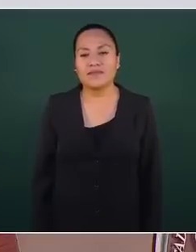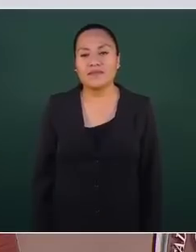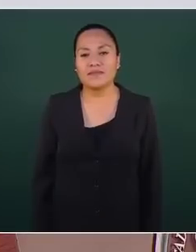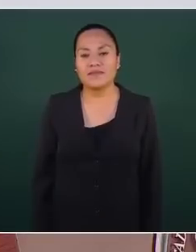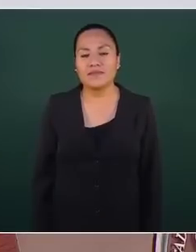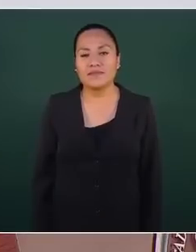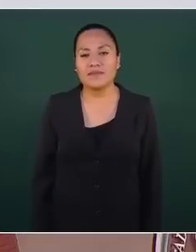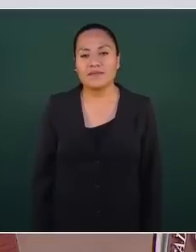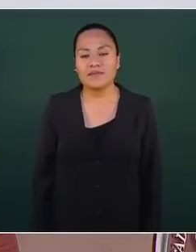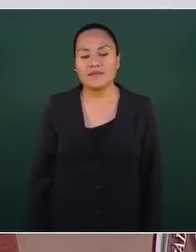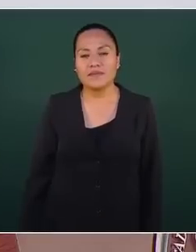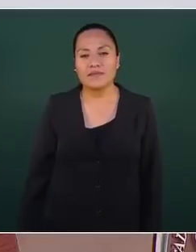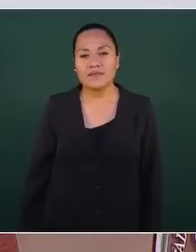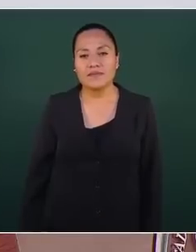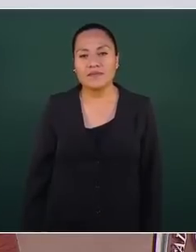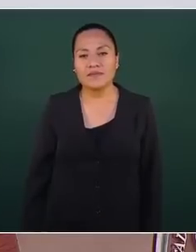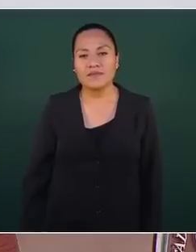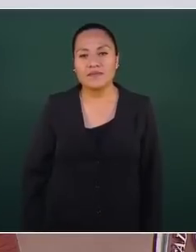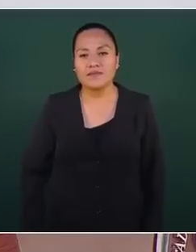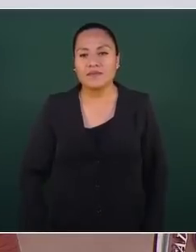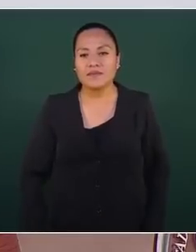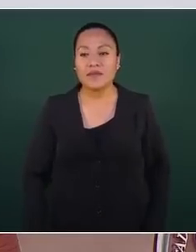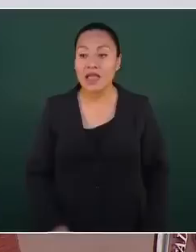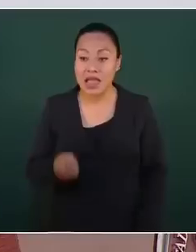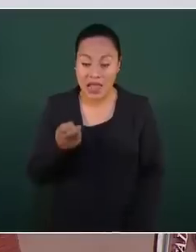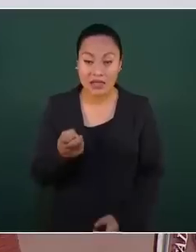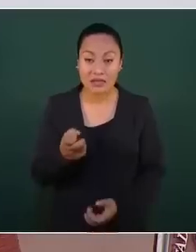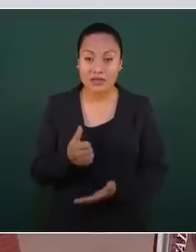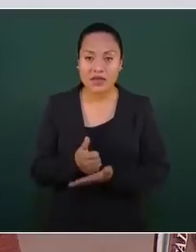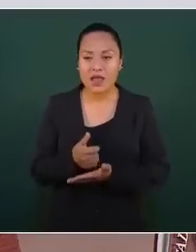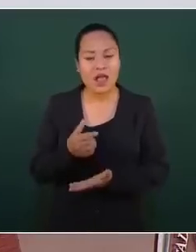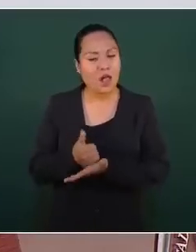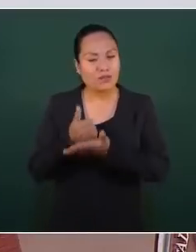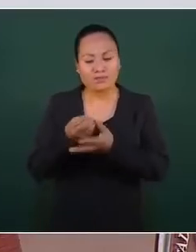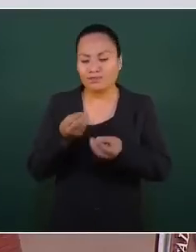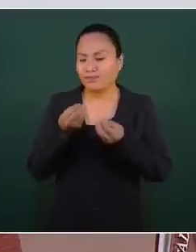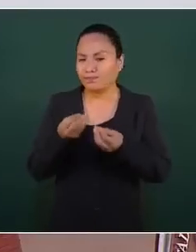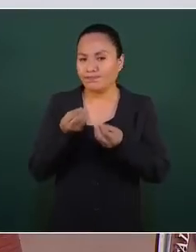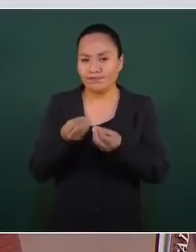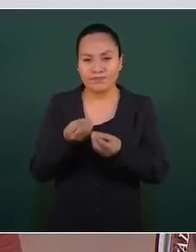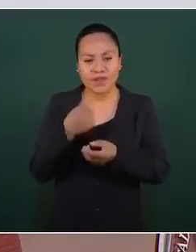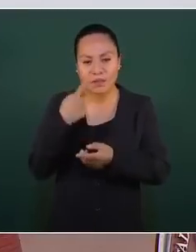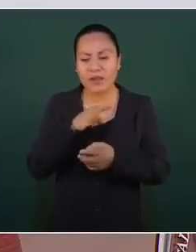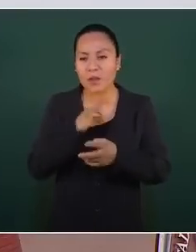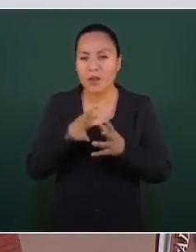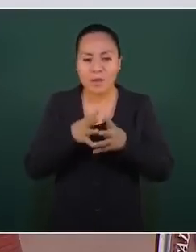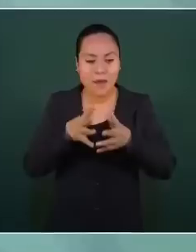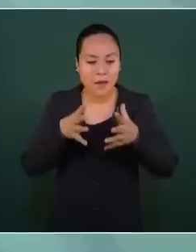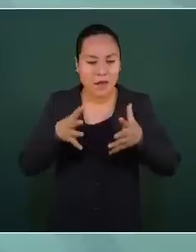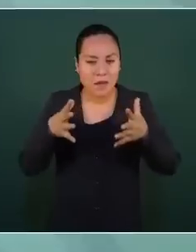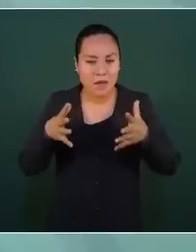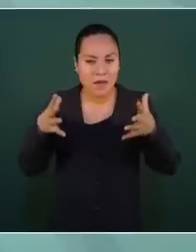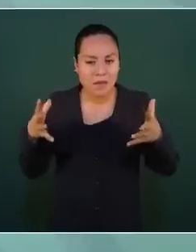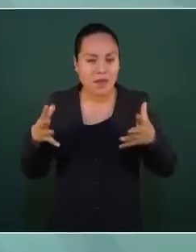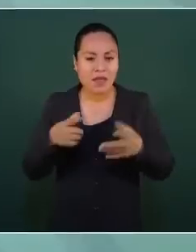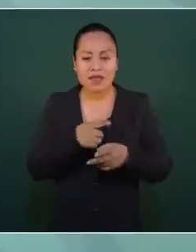Y yo creo que va a ayudar muchísimo al desarrollo. Pues por algo